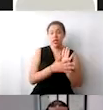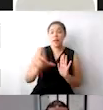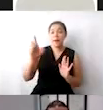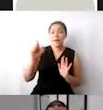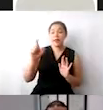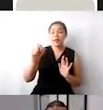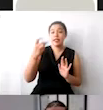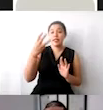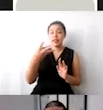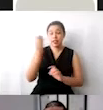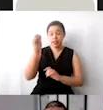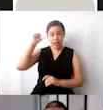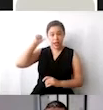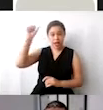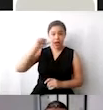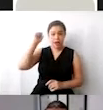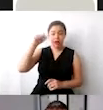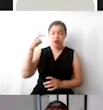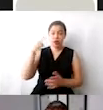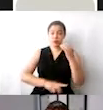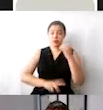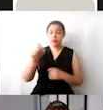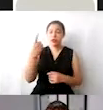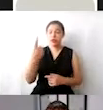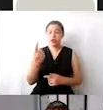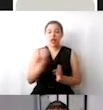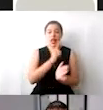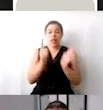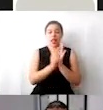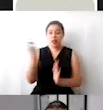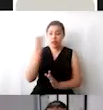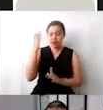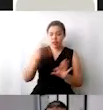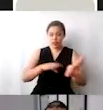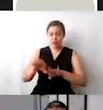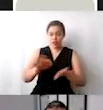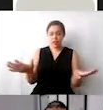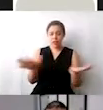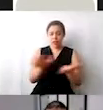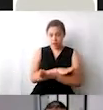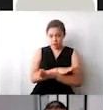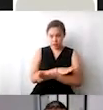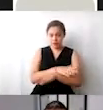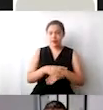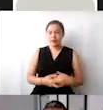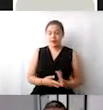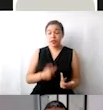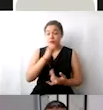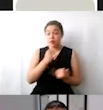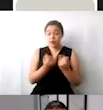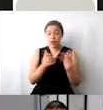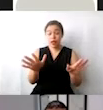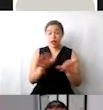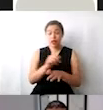año, fue la Ley Federal del Trabajo. Se reforma la Ley Federal del Trabajo y se reforman muchas